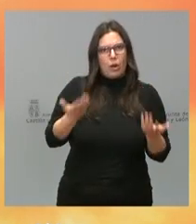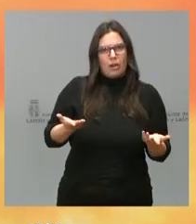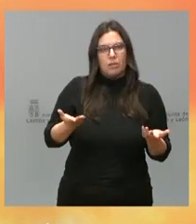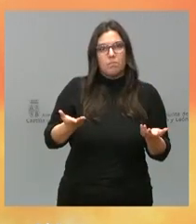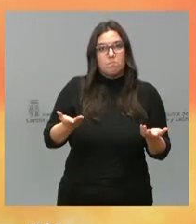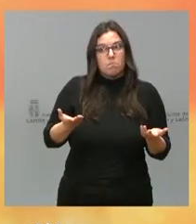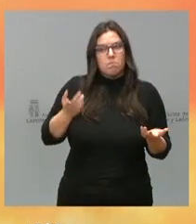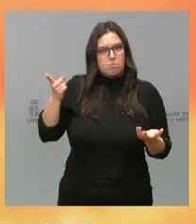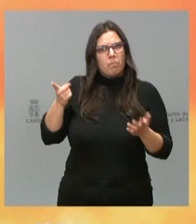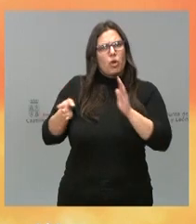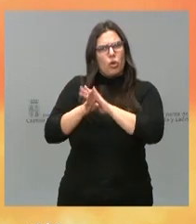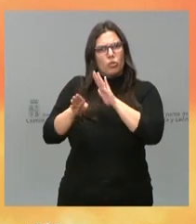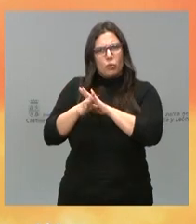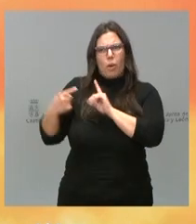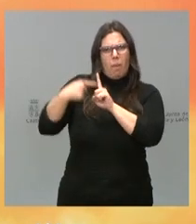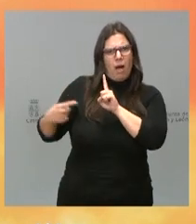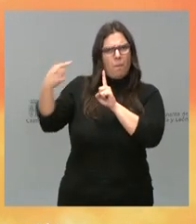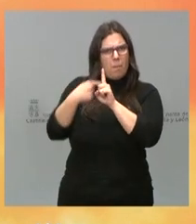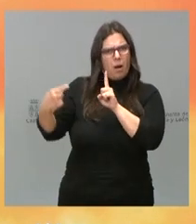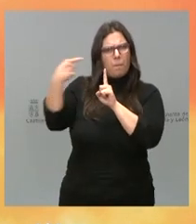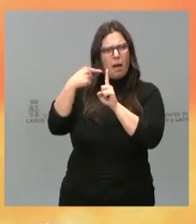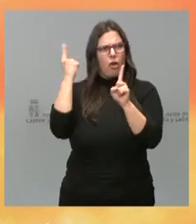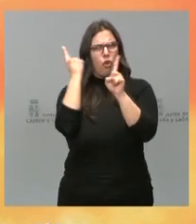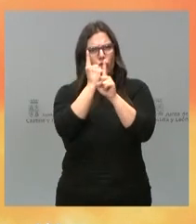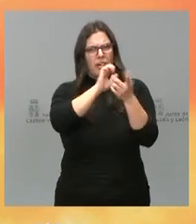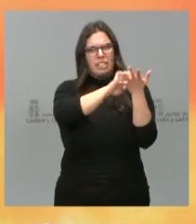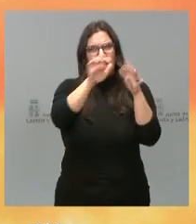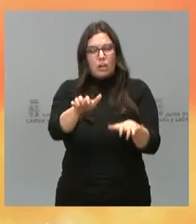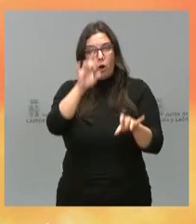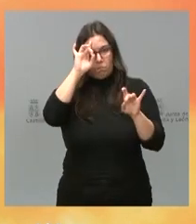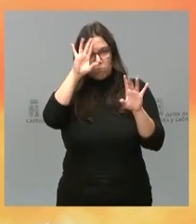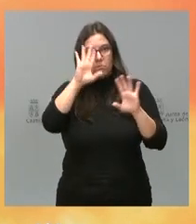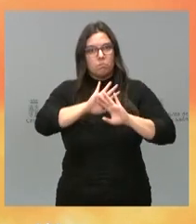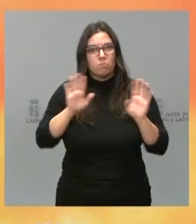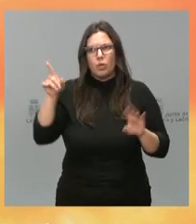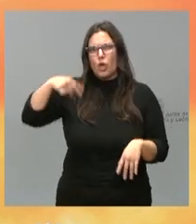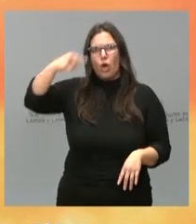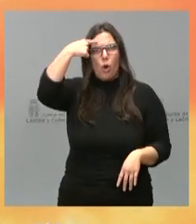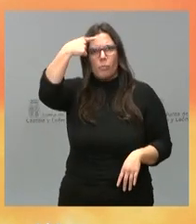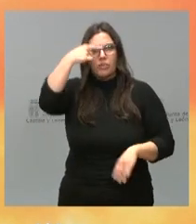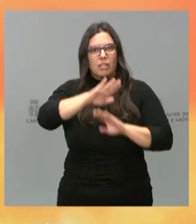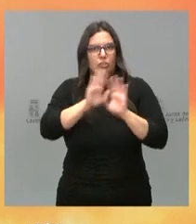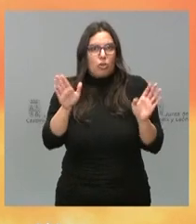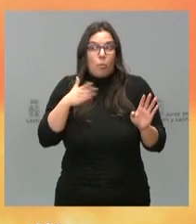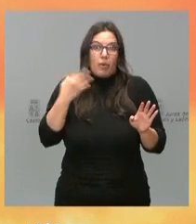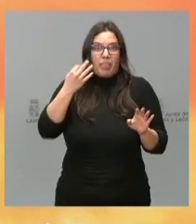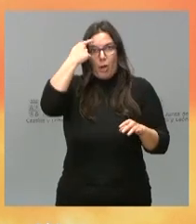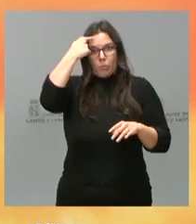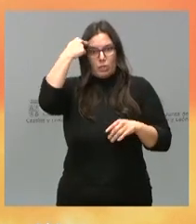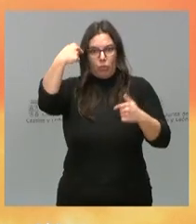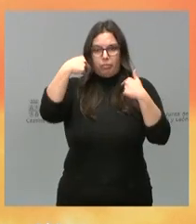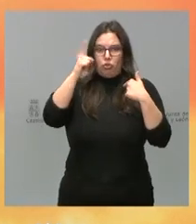siga atacando a Castilla y león esa obsesión más la podían orientar